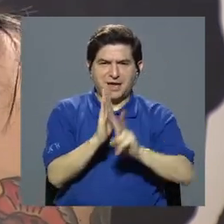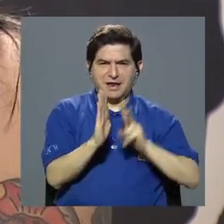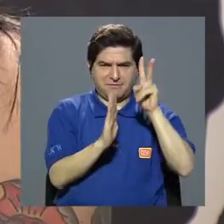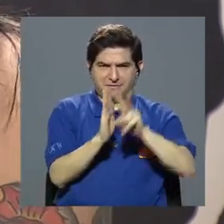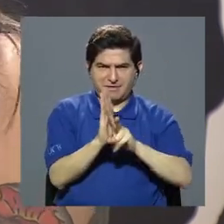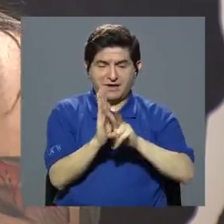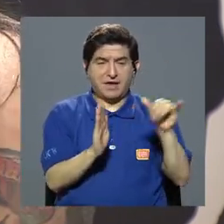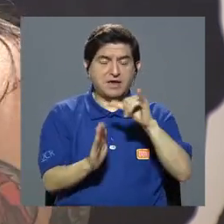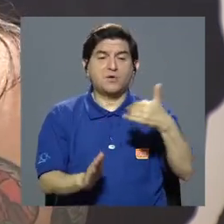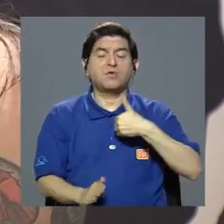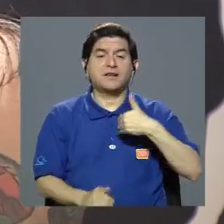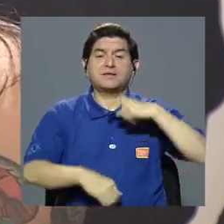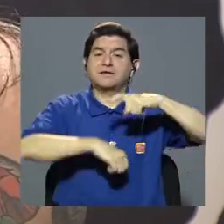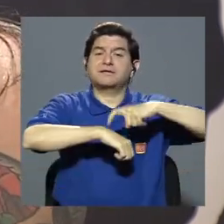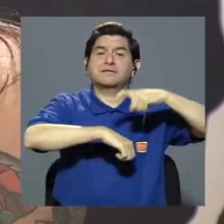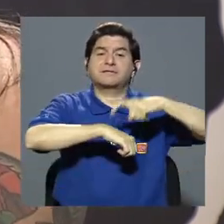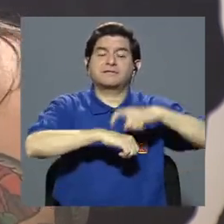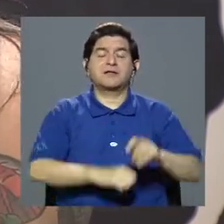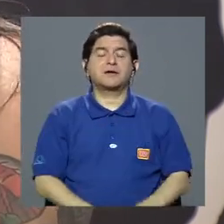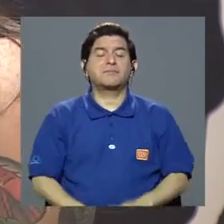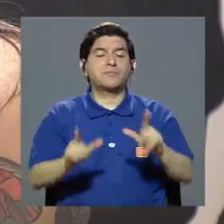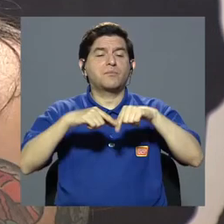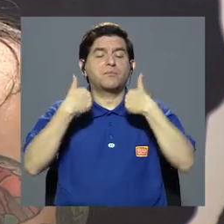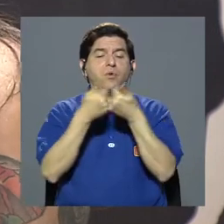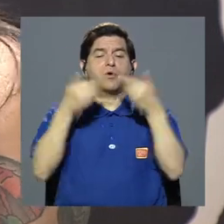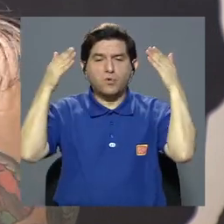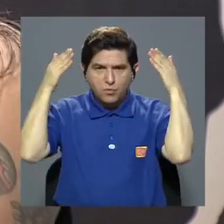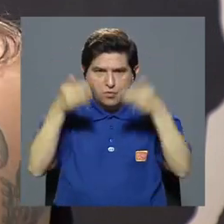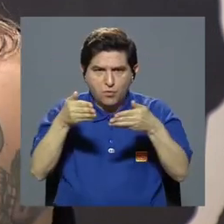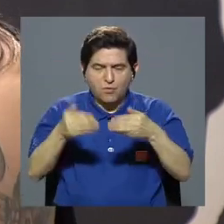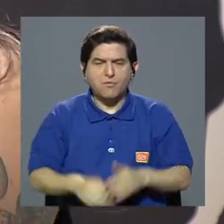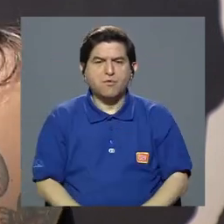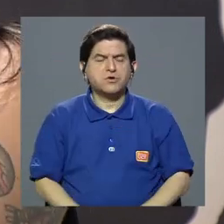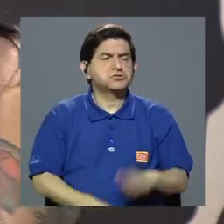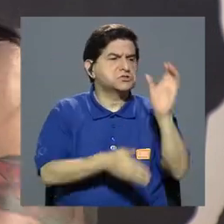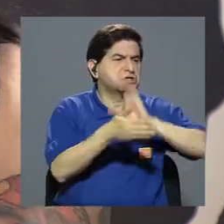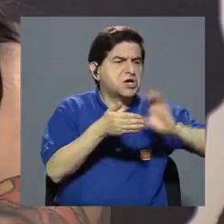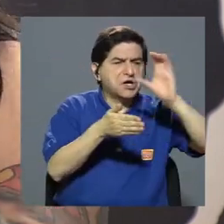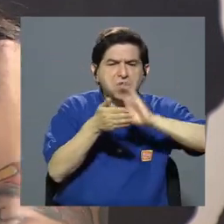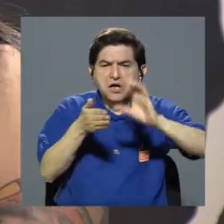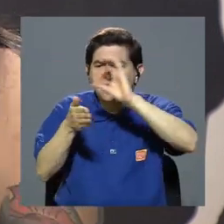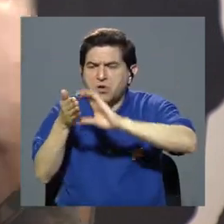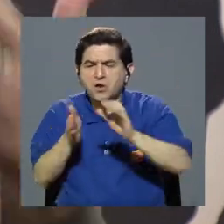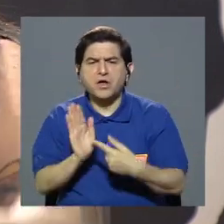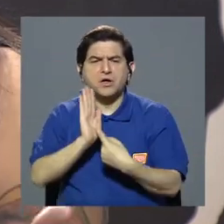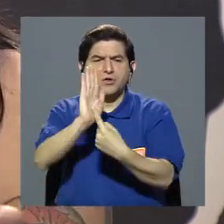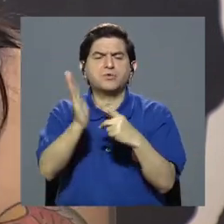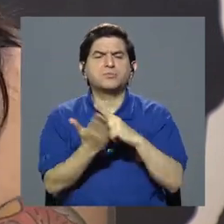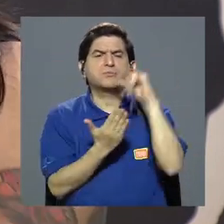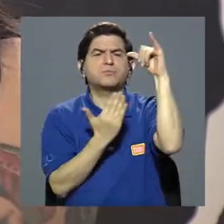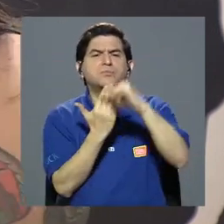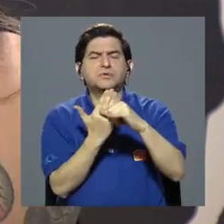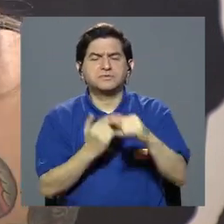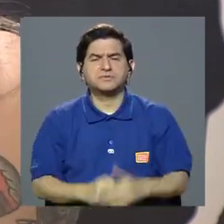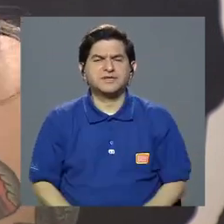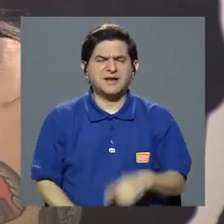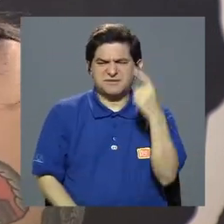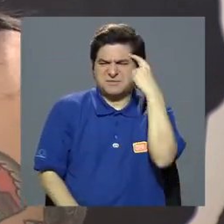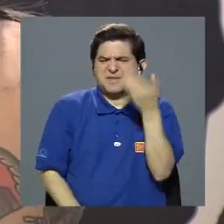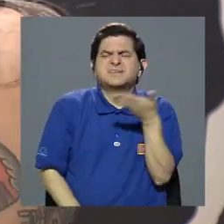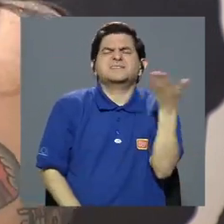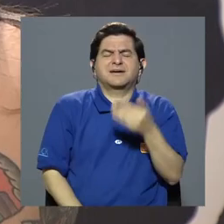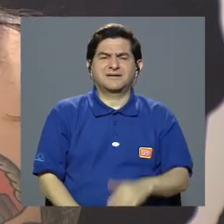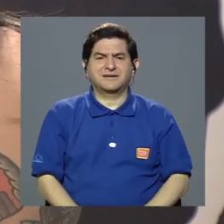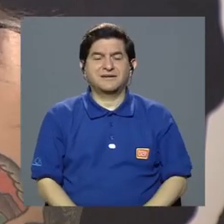vídeos también tuvimos un periodo en el que hicimos focus group verdad y nos fuimos a meter a los colegios a presentarles el programa y ver que que